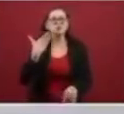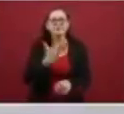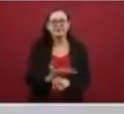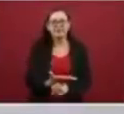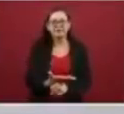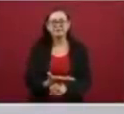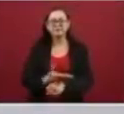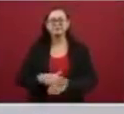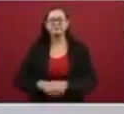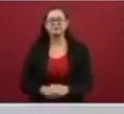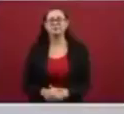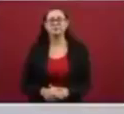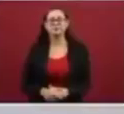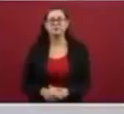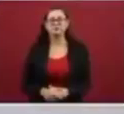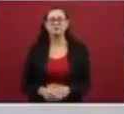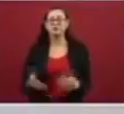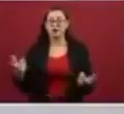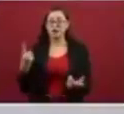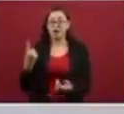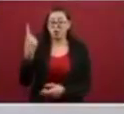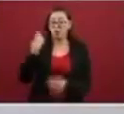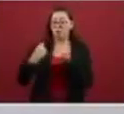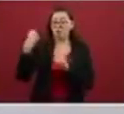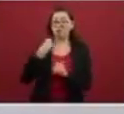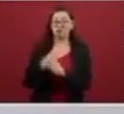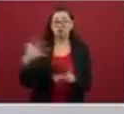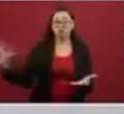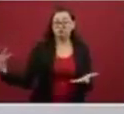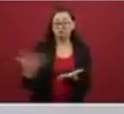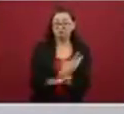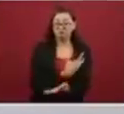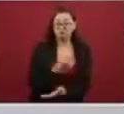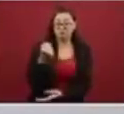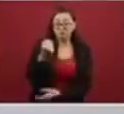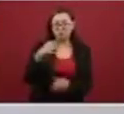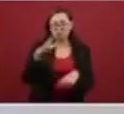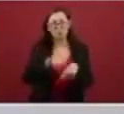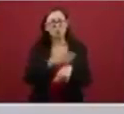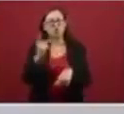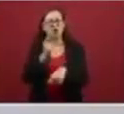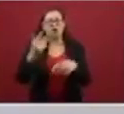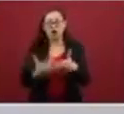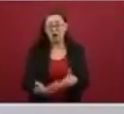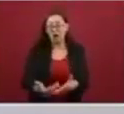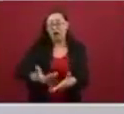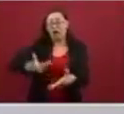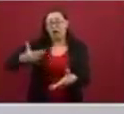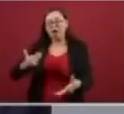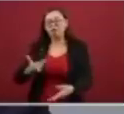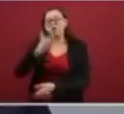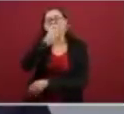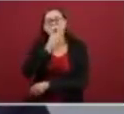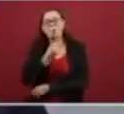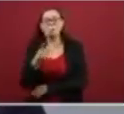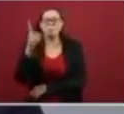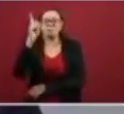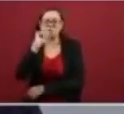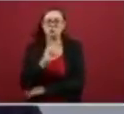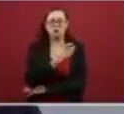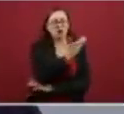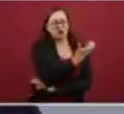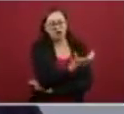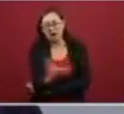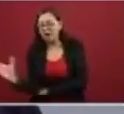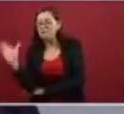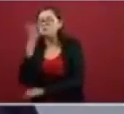es fruto del trabajo de muchos hombres y mujeres del campo y